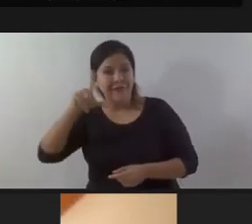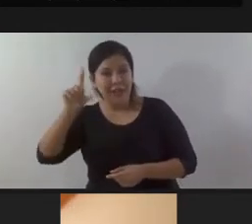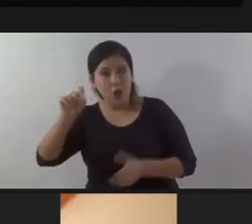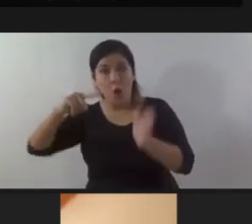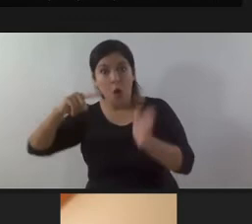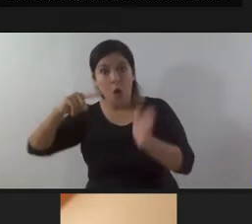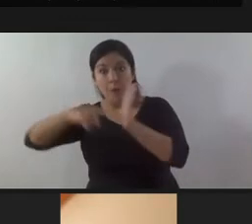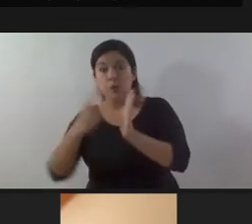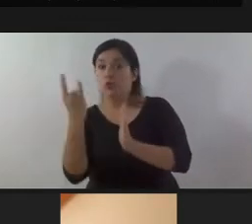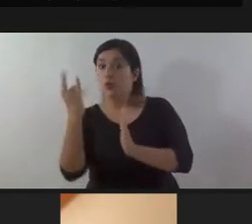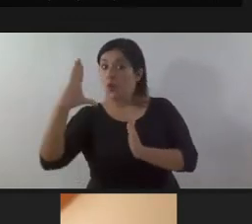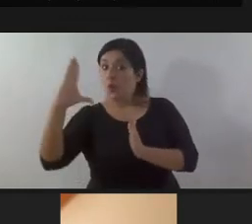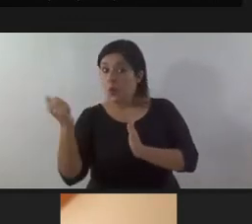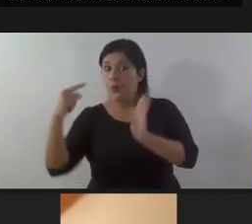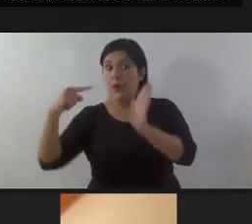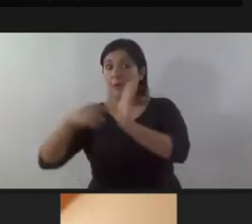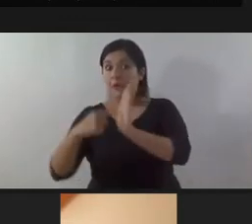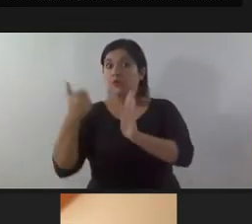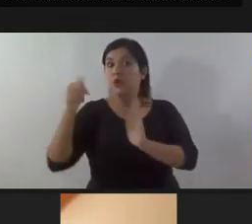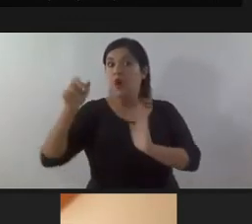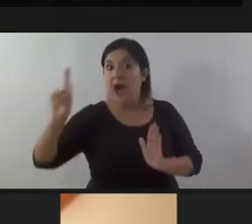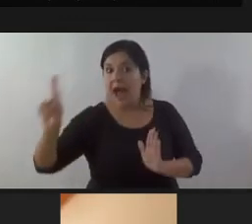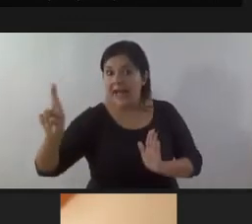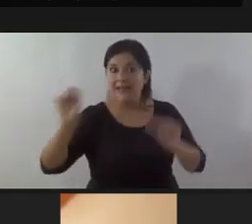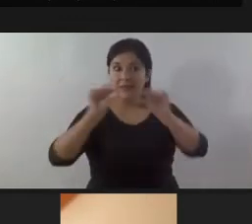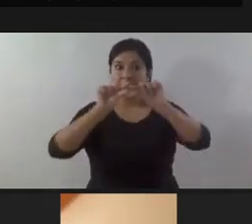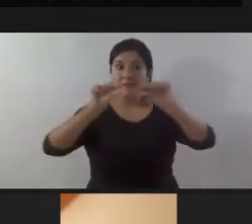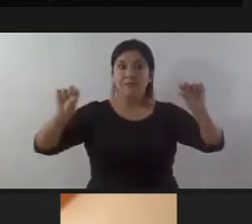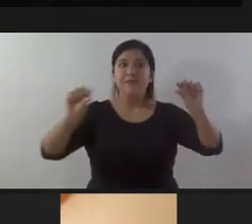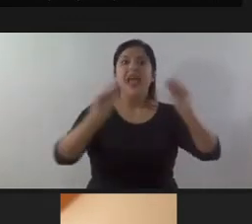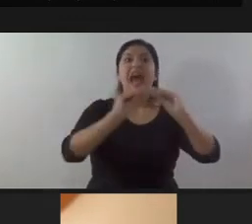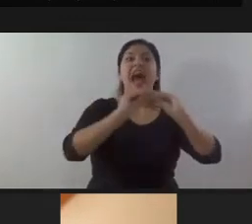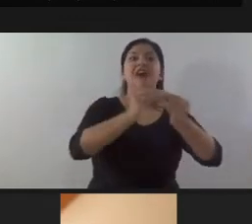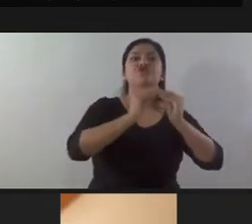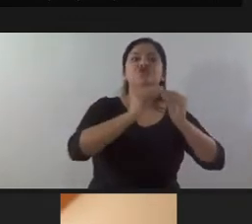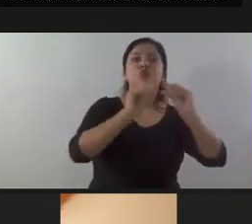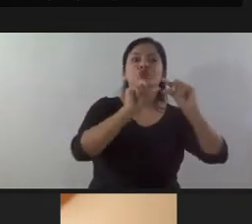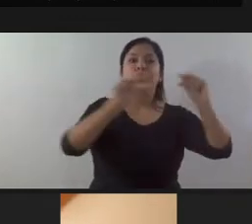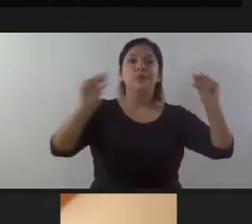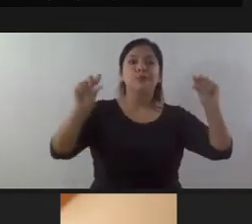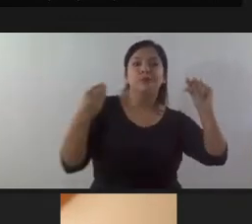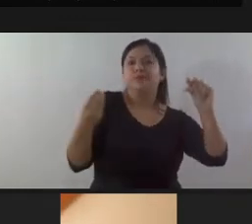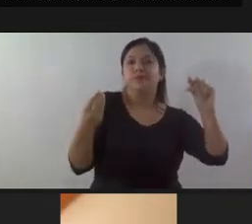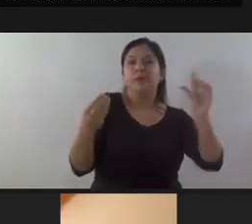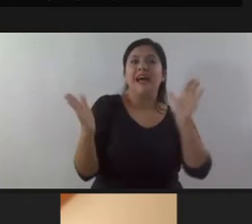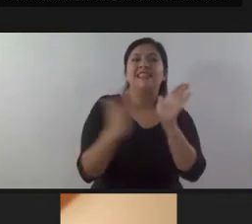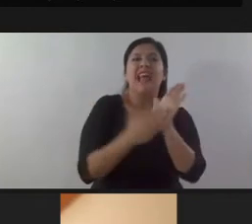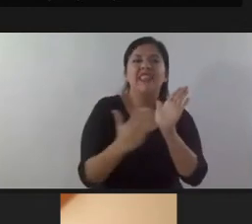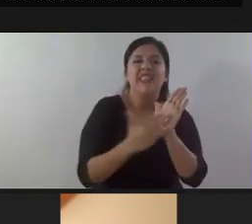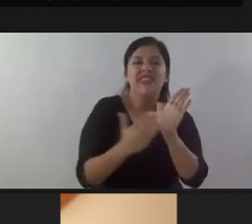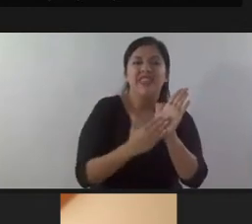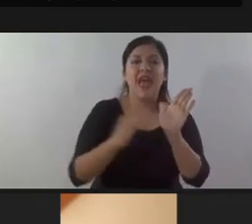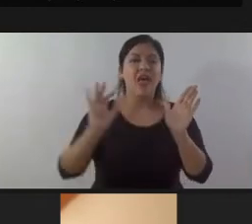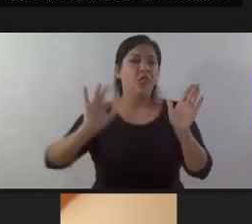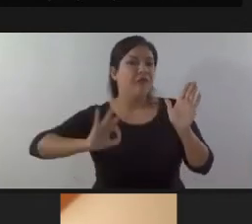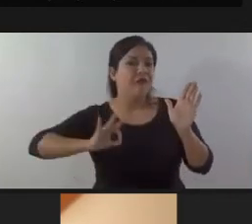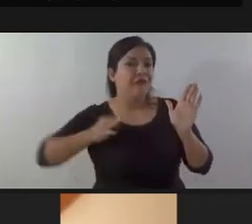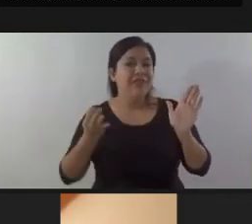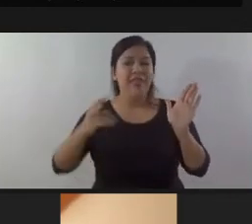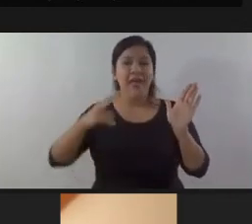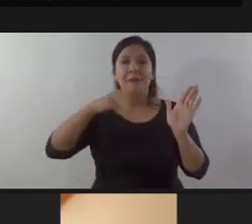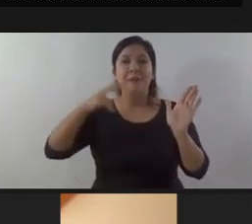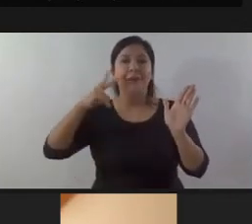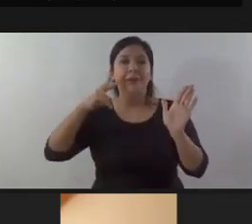culturainclusiva@filo.uva.ar con el asunto que diga certificado vidas vivibles y que incluyan en el cuerpo